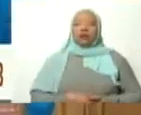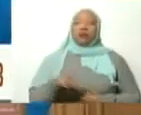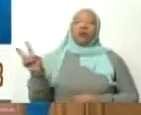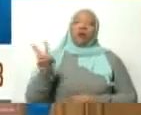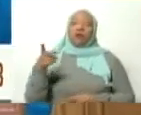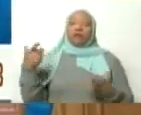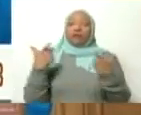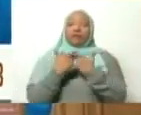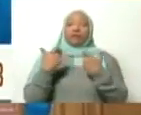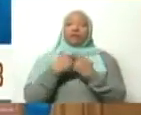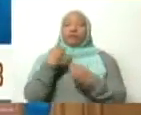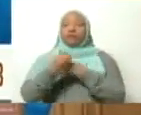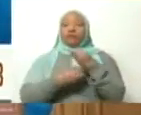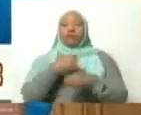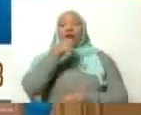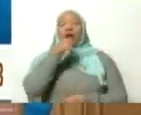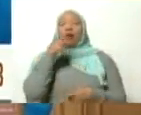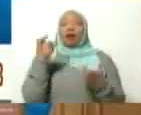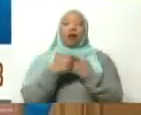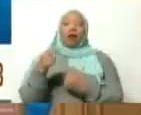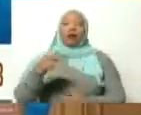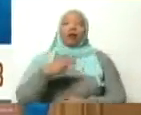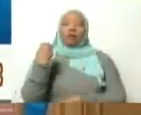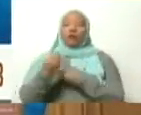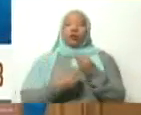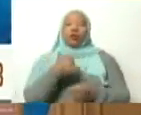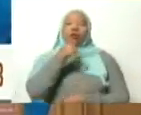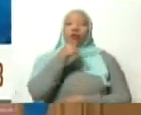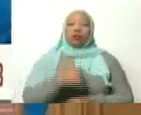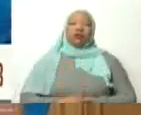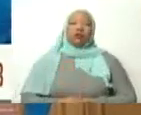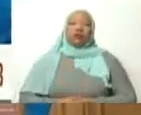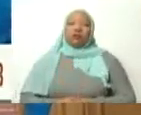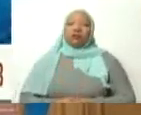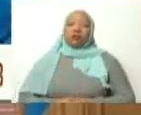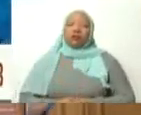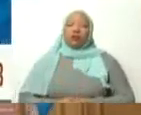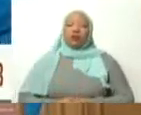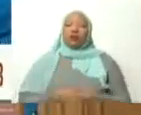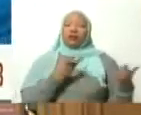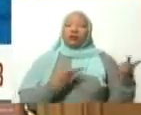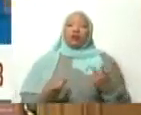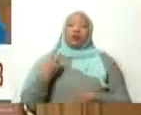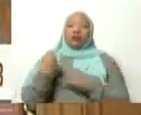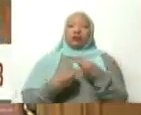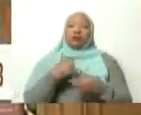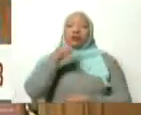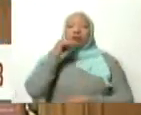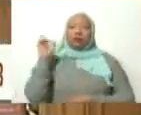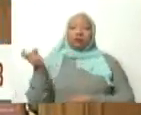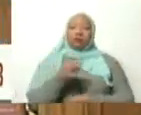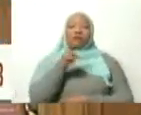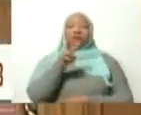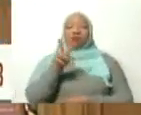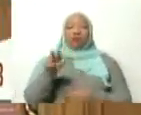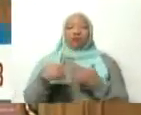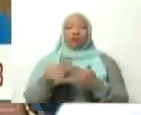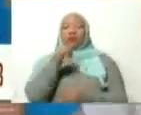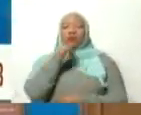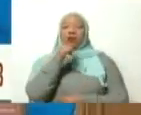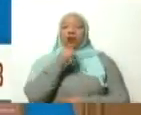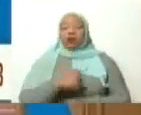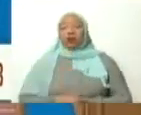guerra económica que nunca tuvimos idea de las dimensiones, pero que en este año 2022